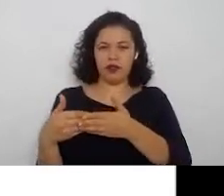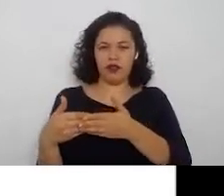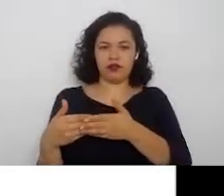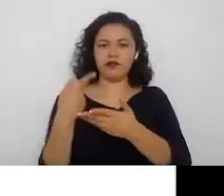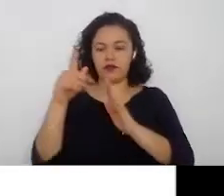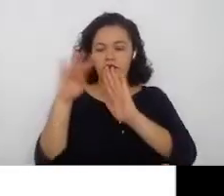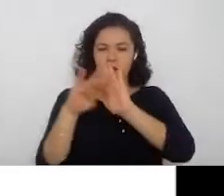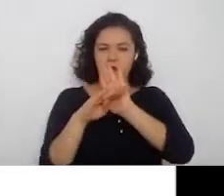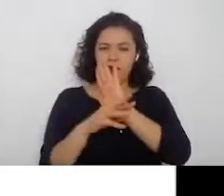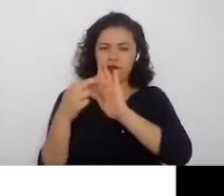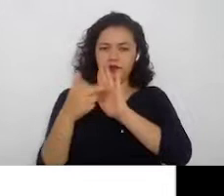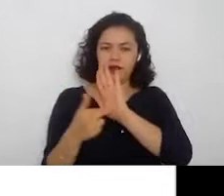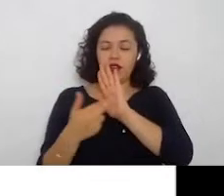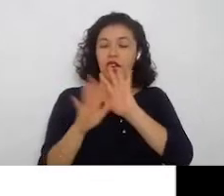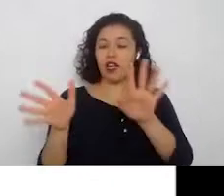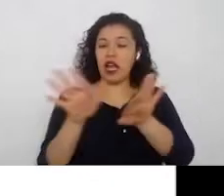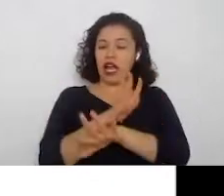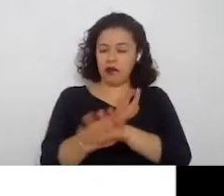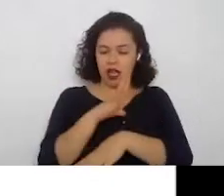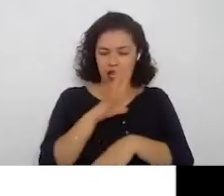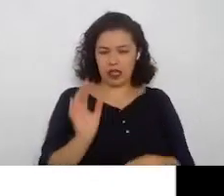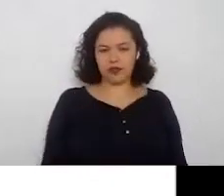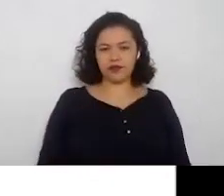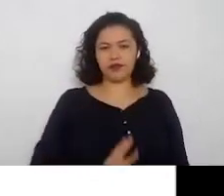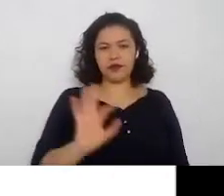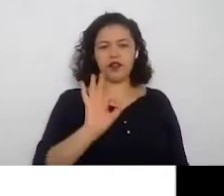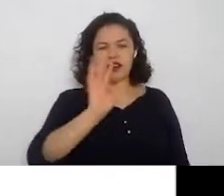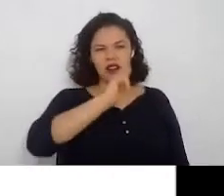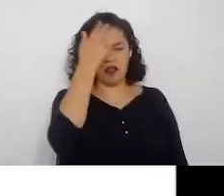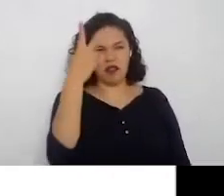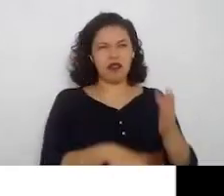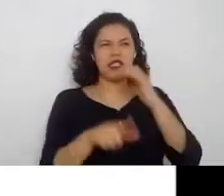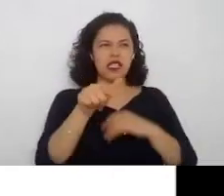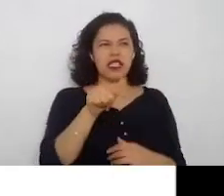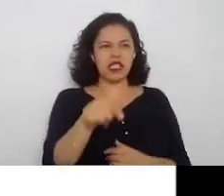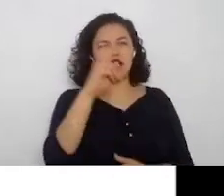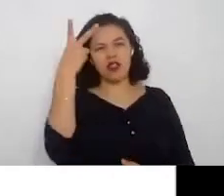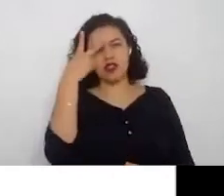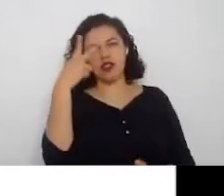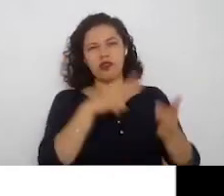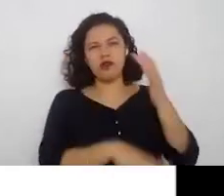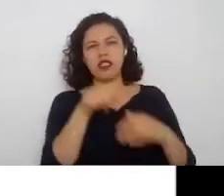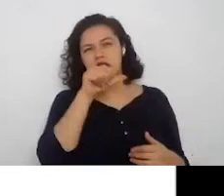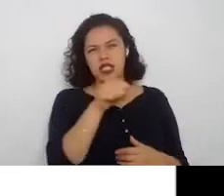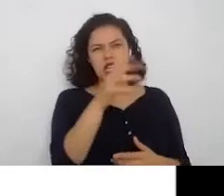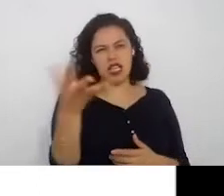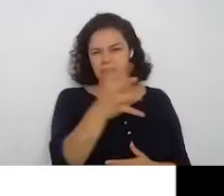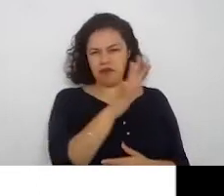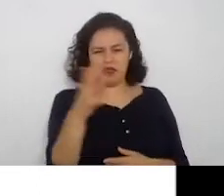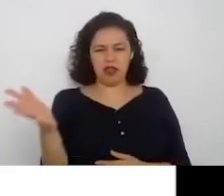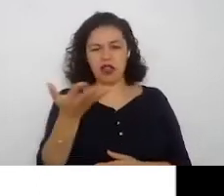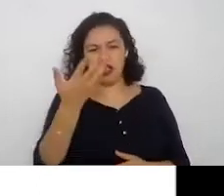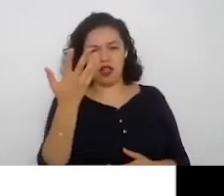estatutos cambios. No sé si recuerdan, 2017, 2016 se